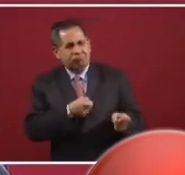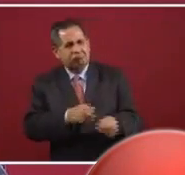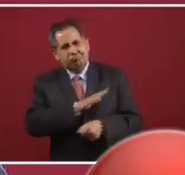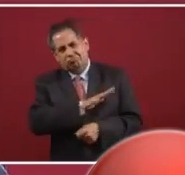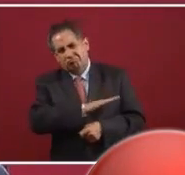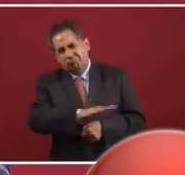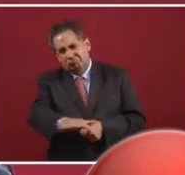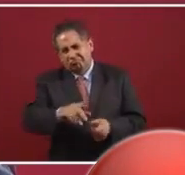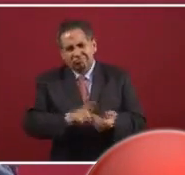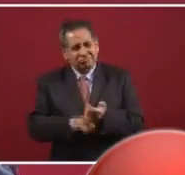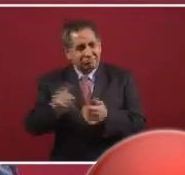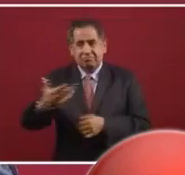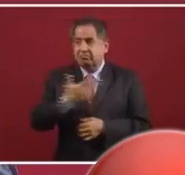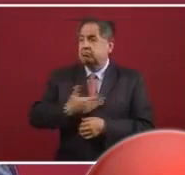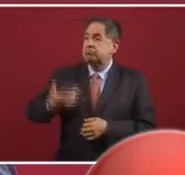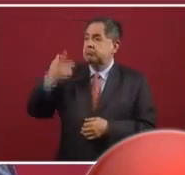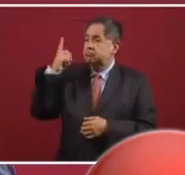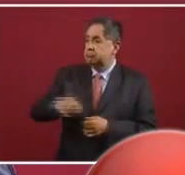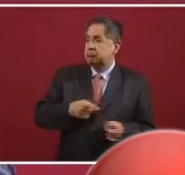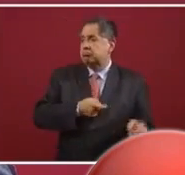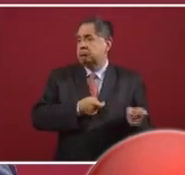por el presidente